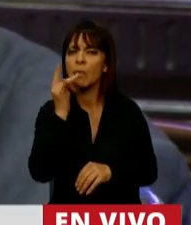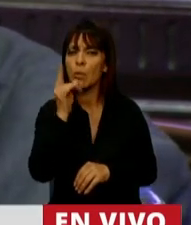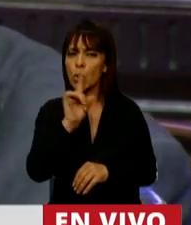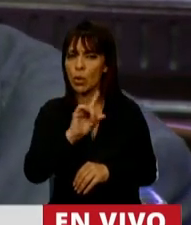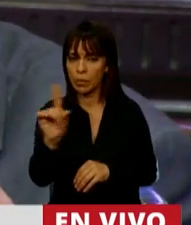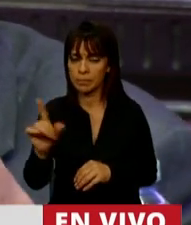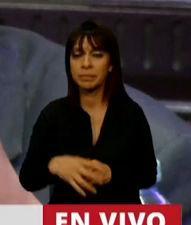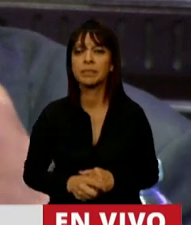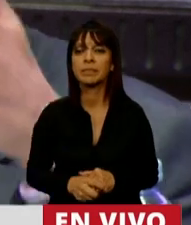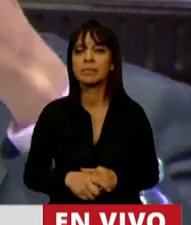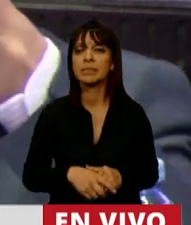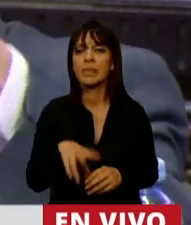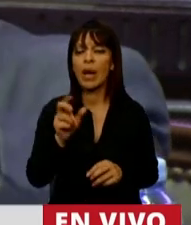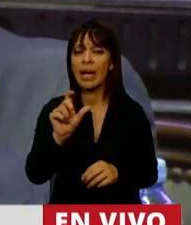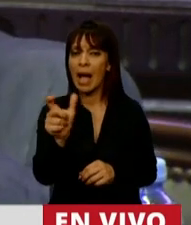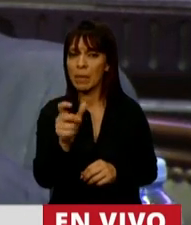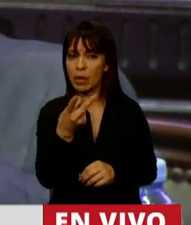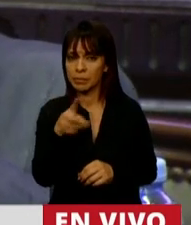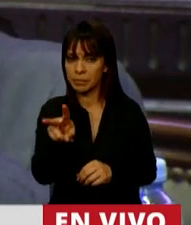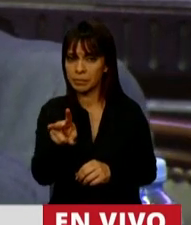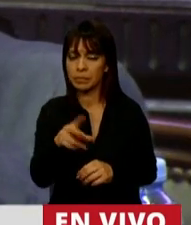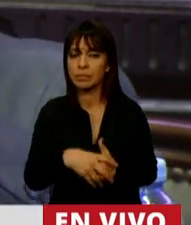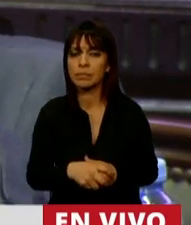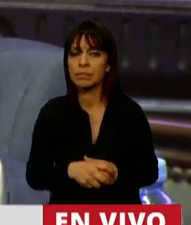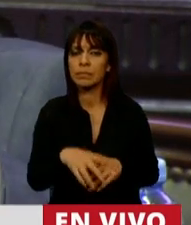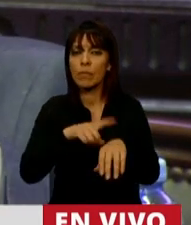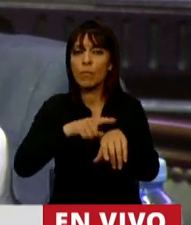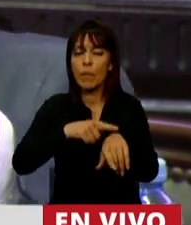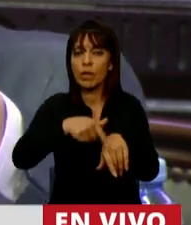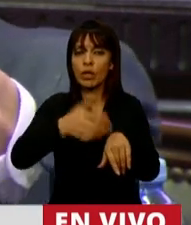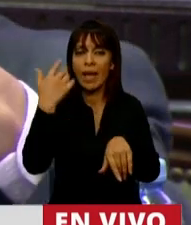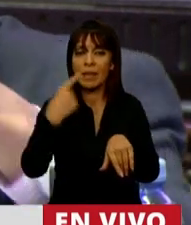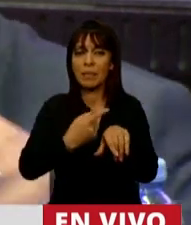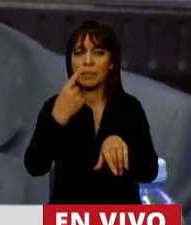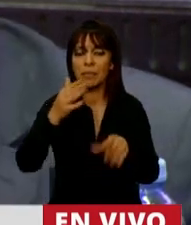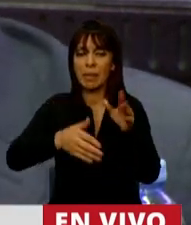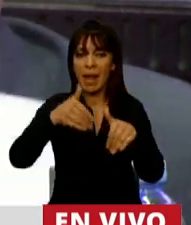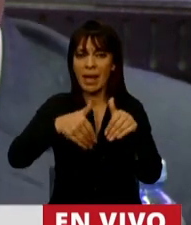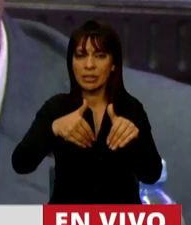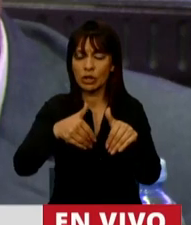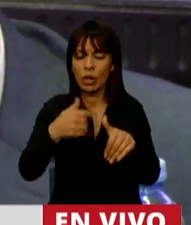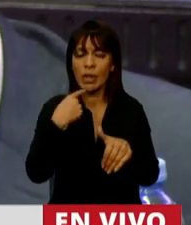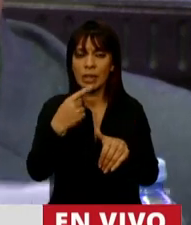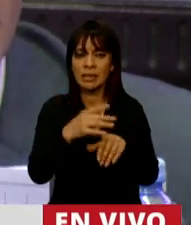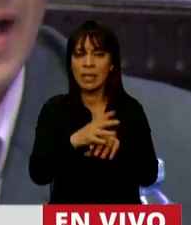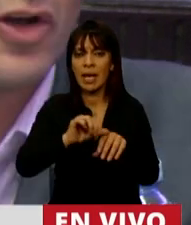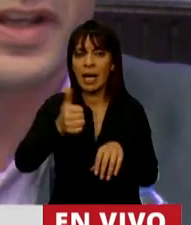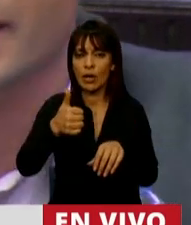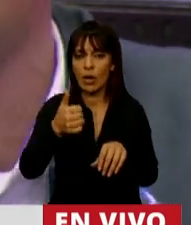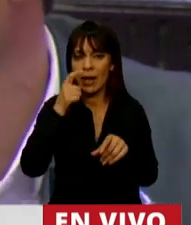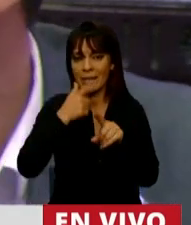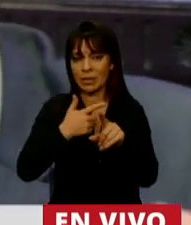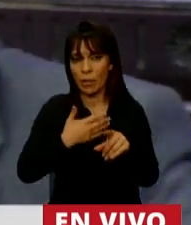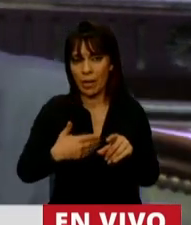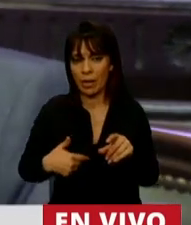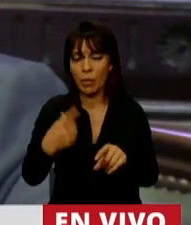de cambio desde que los actores económicos dieron por ganador al actual equipo de gobierno. Sin embargo, el presupuesto nacional nos